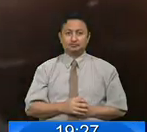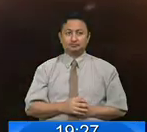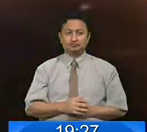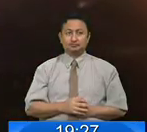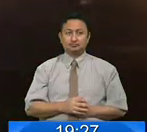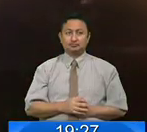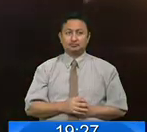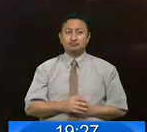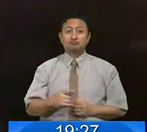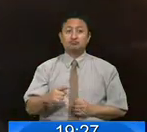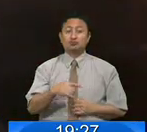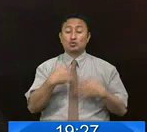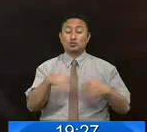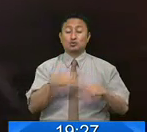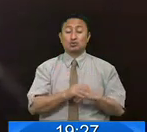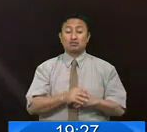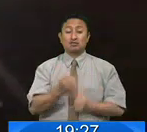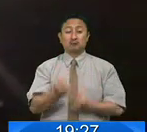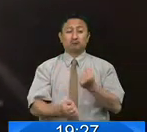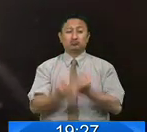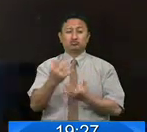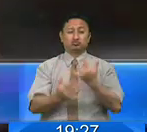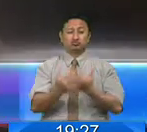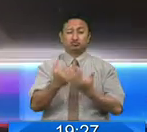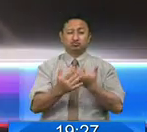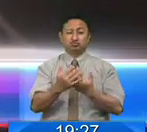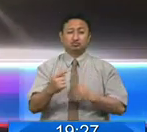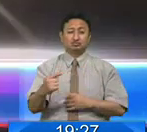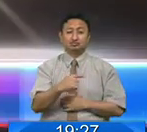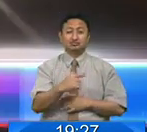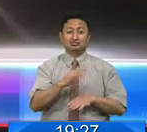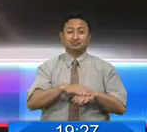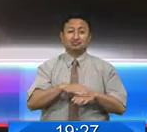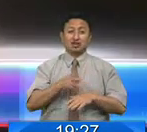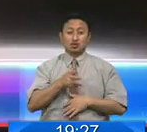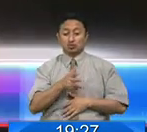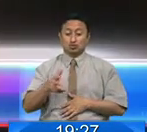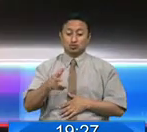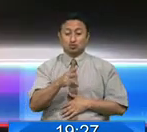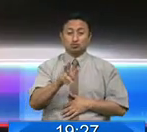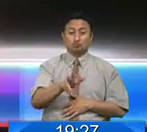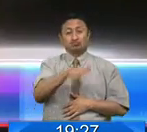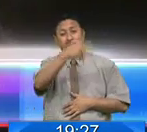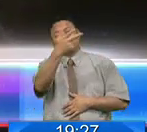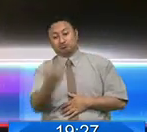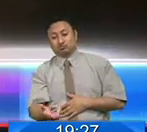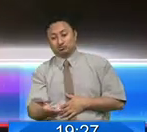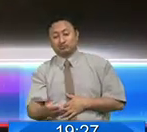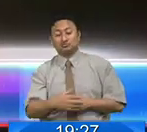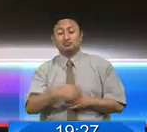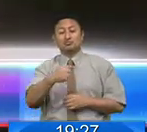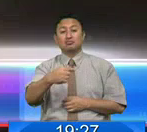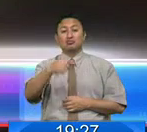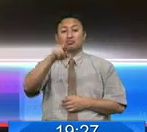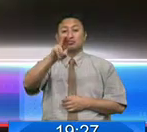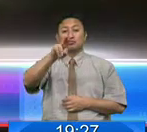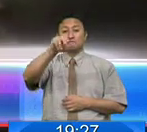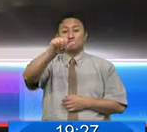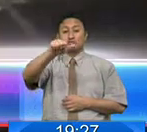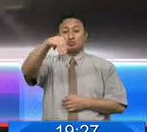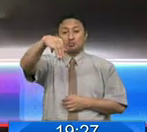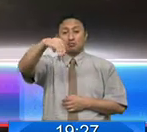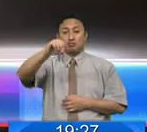en una bola de fuego se convirtió este vehículo tras perder vista y mirarse hacia la cuneta en la vía agua vote al ausente